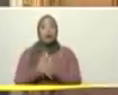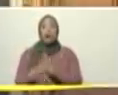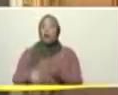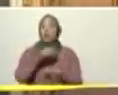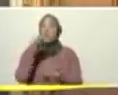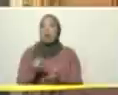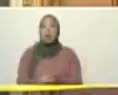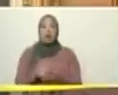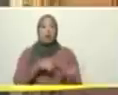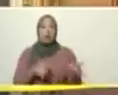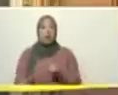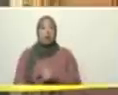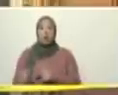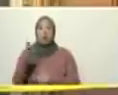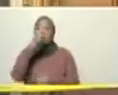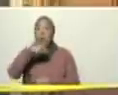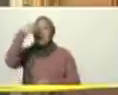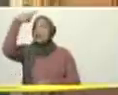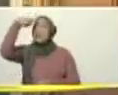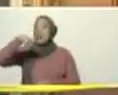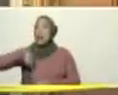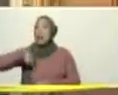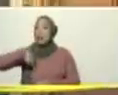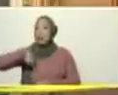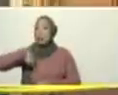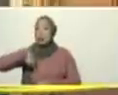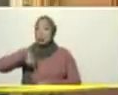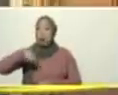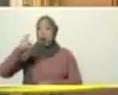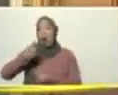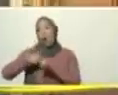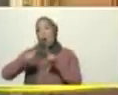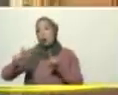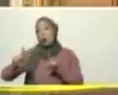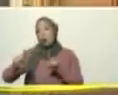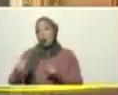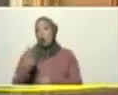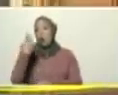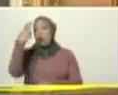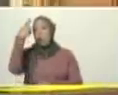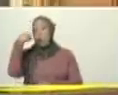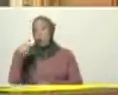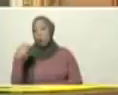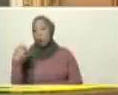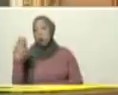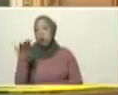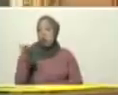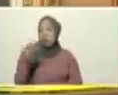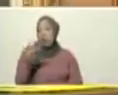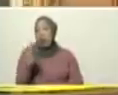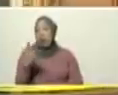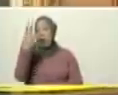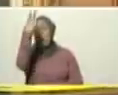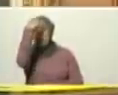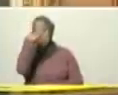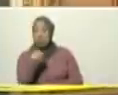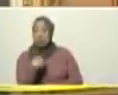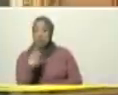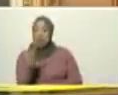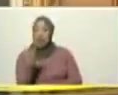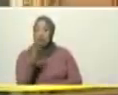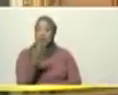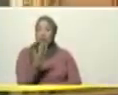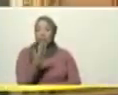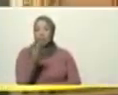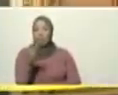completamente sin visión, otros quedaron con pérdida de visión parcial, la pérdida